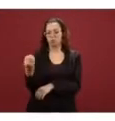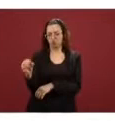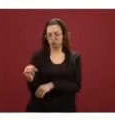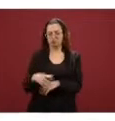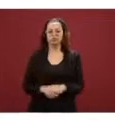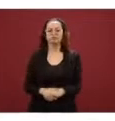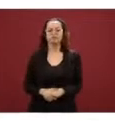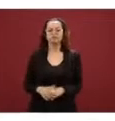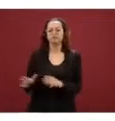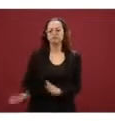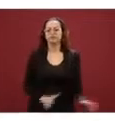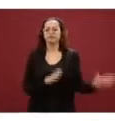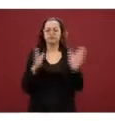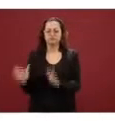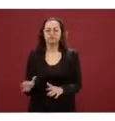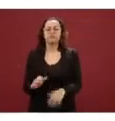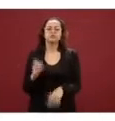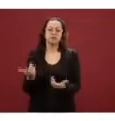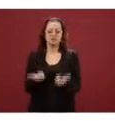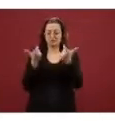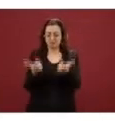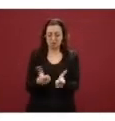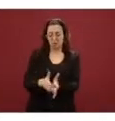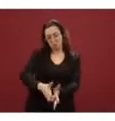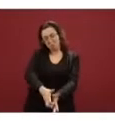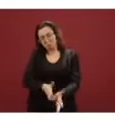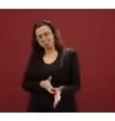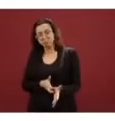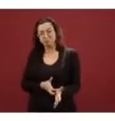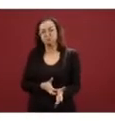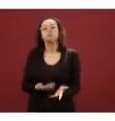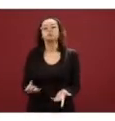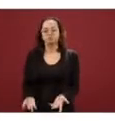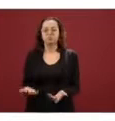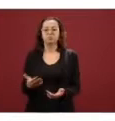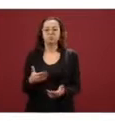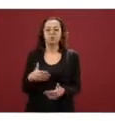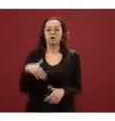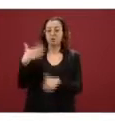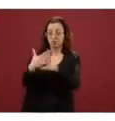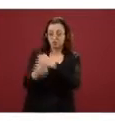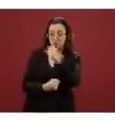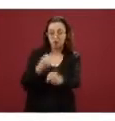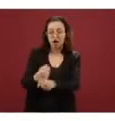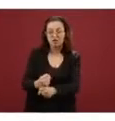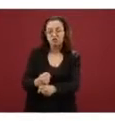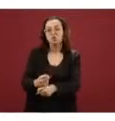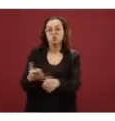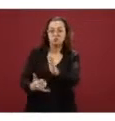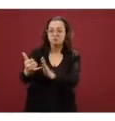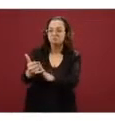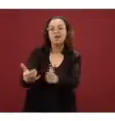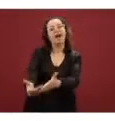Gracias a la administración y a la economía de recursos, adelantamos 3 frentes de trabajo que se iban a iniciar el próximo año, que es la zona